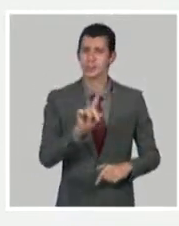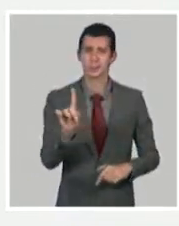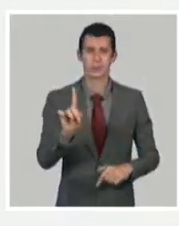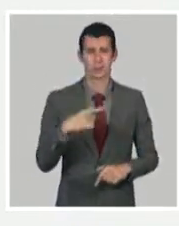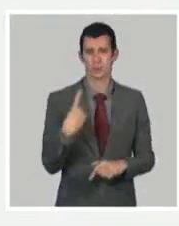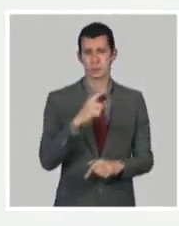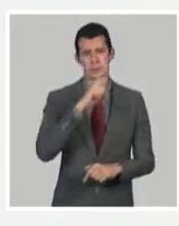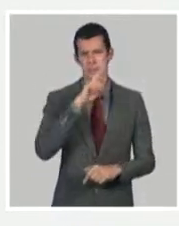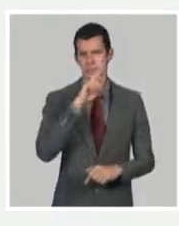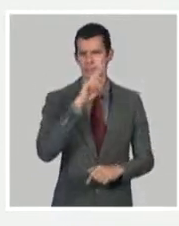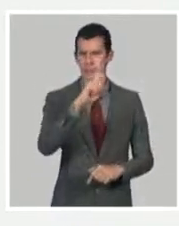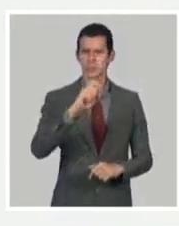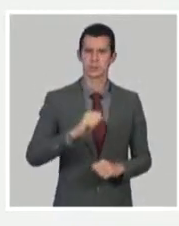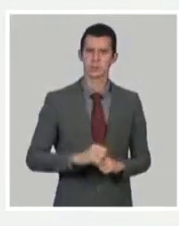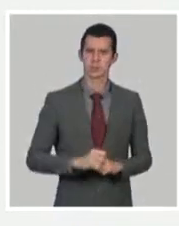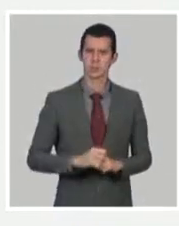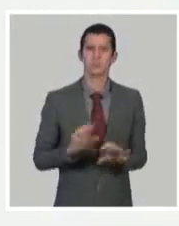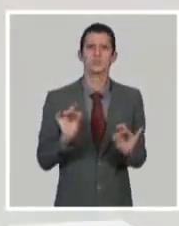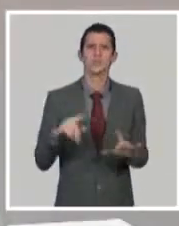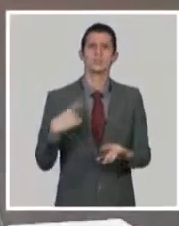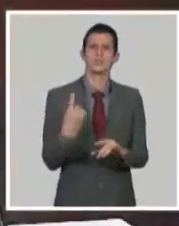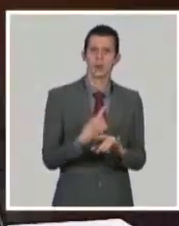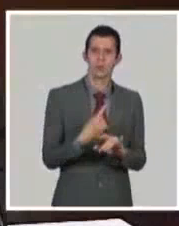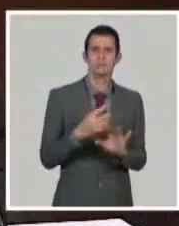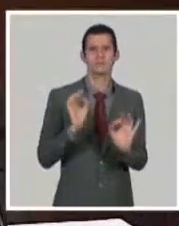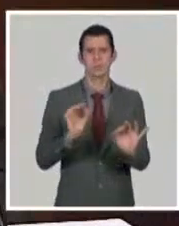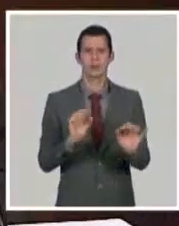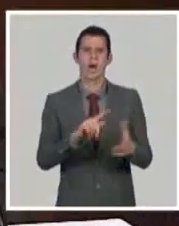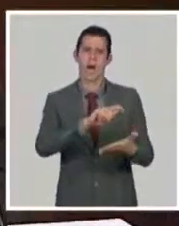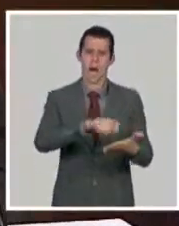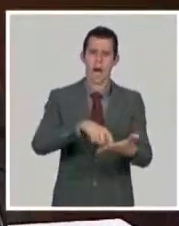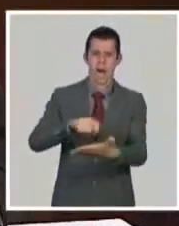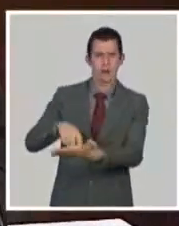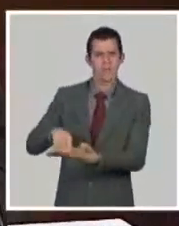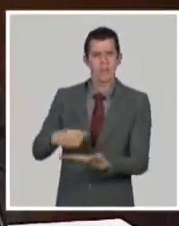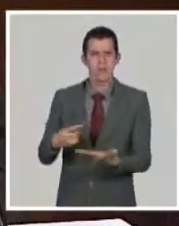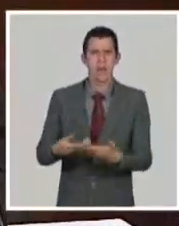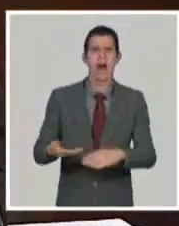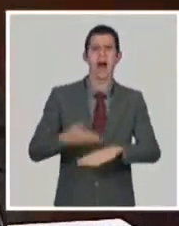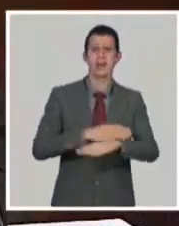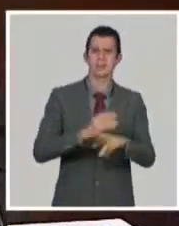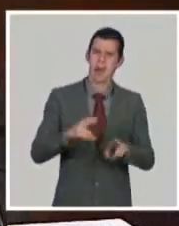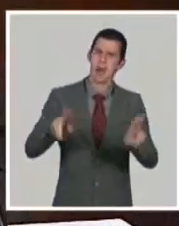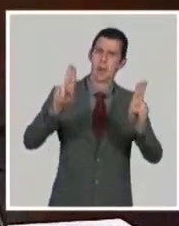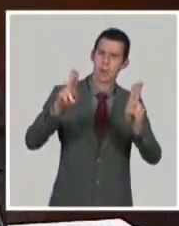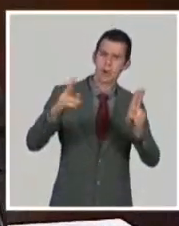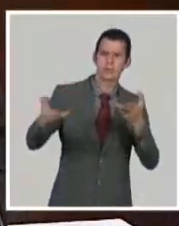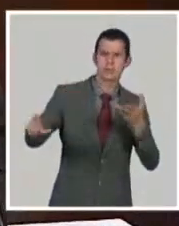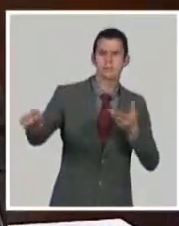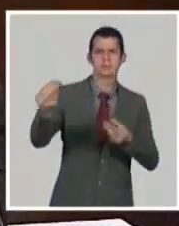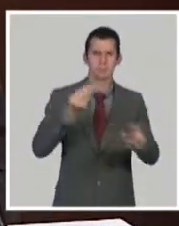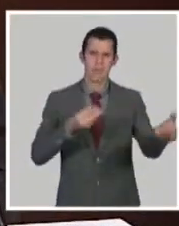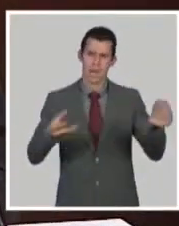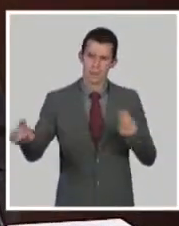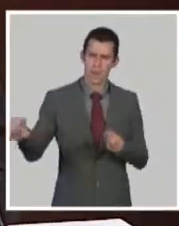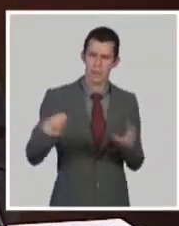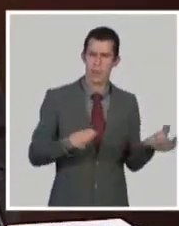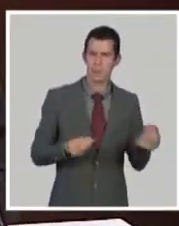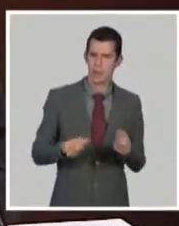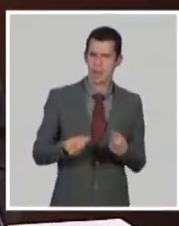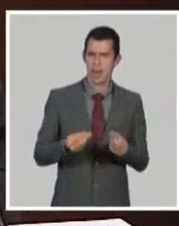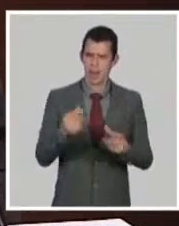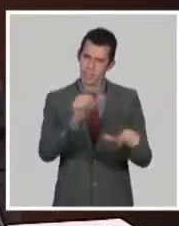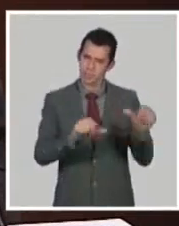una cantidad de proveedores nuestros que nos están exigiendo que ninguno de los componentes que nosotros usamos tenga materiales